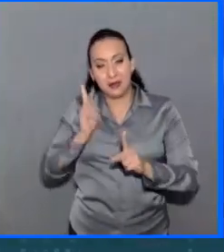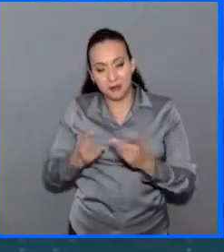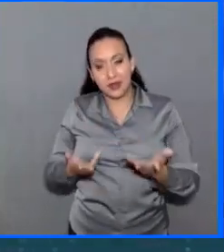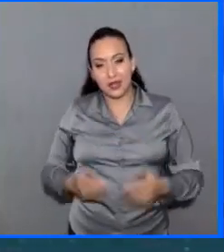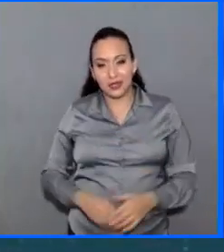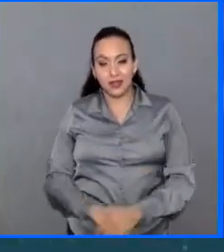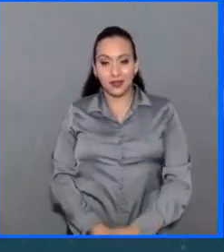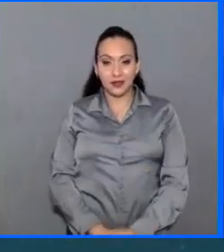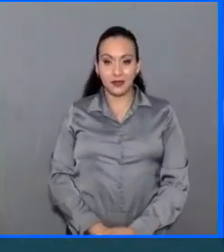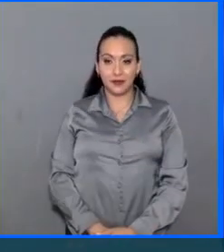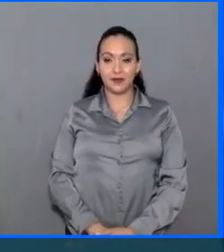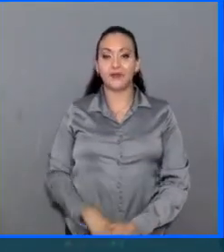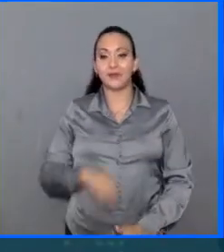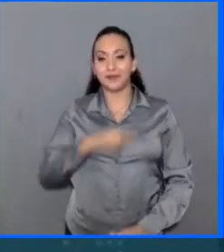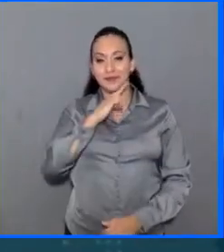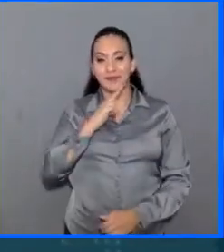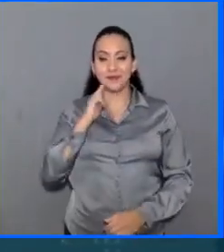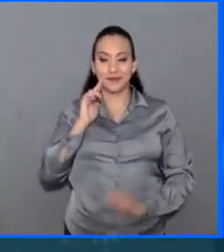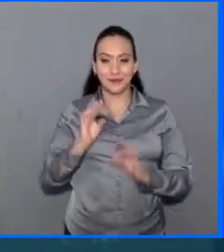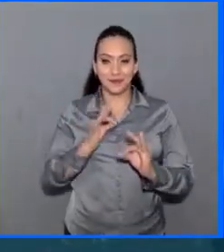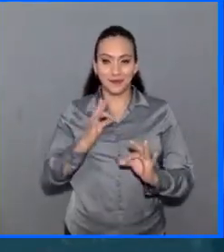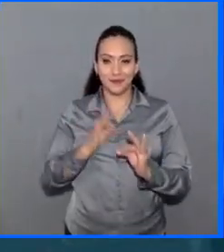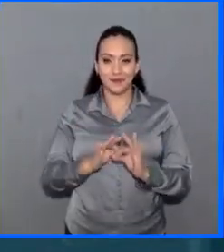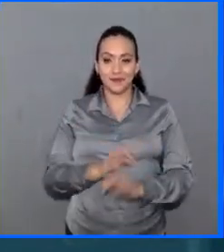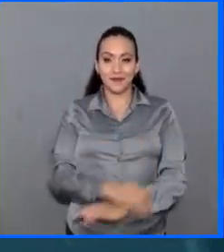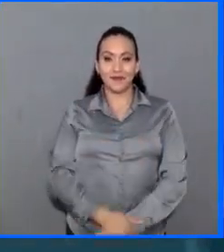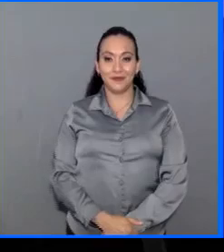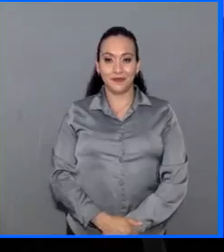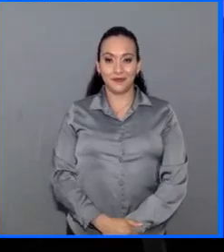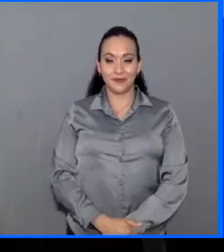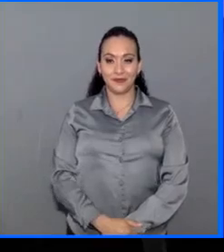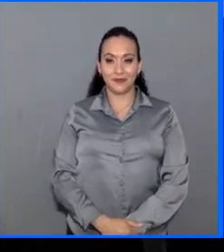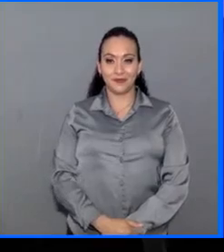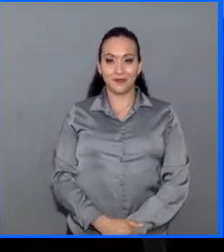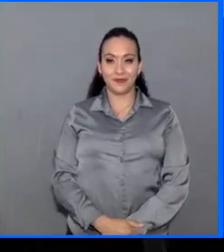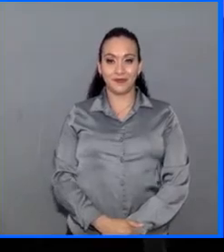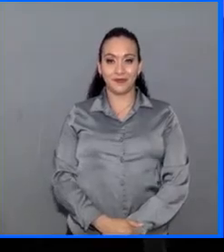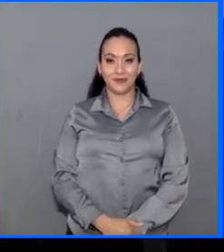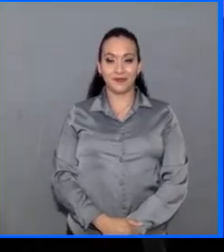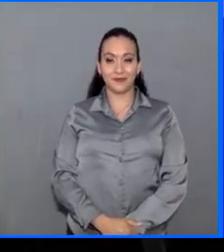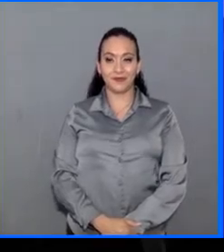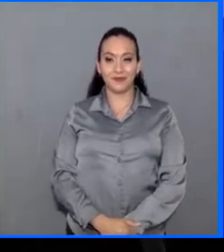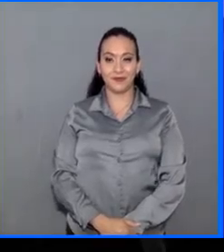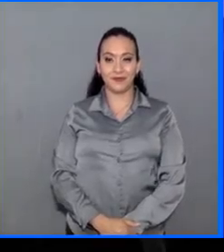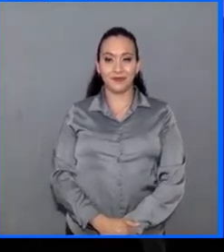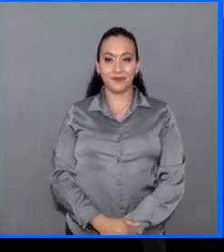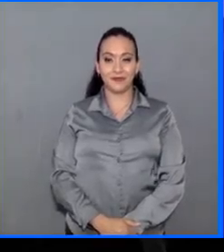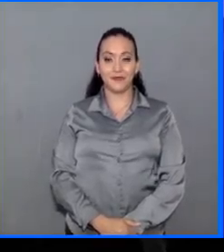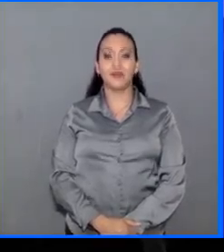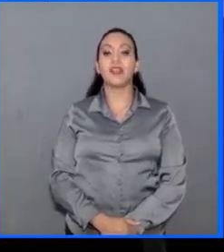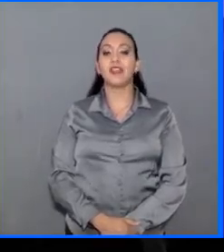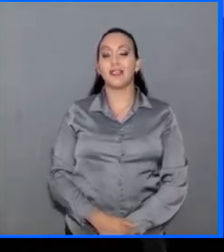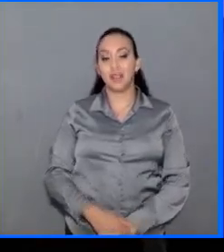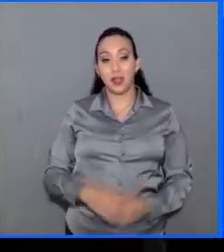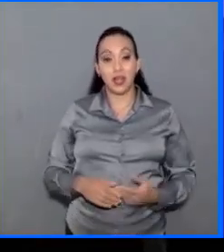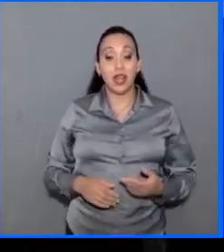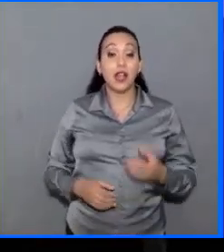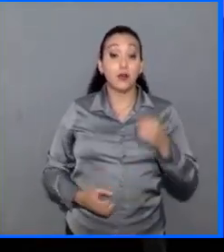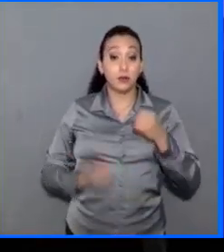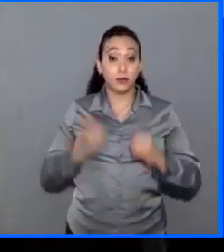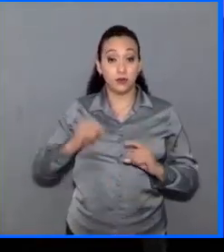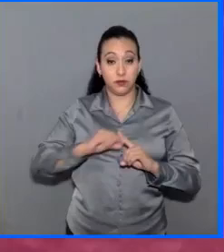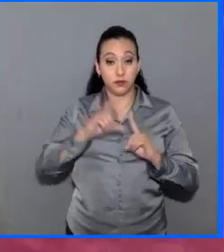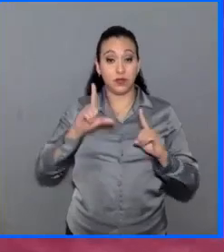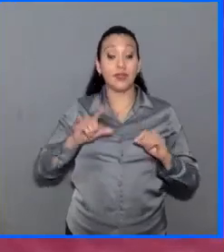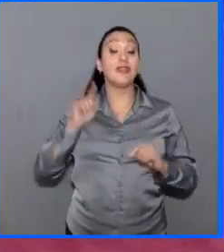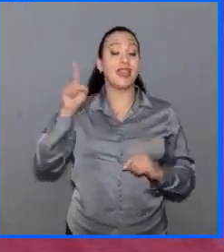Para el canal del Poder Judicial de la Federación, Jesús Daza. En más noticias, la Corte Suprema de Estados Unidos